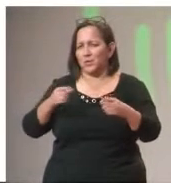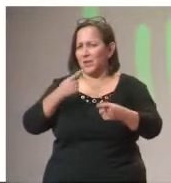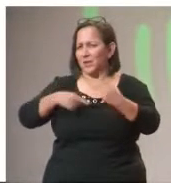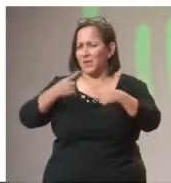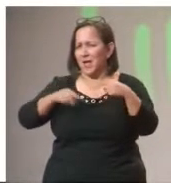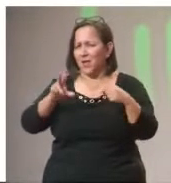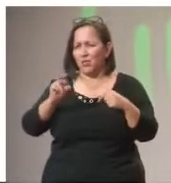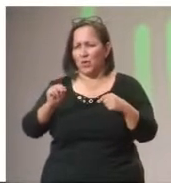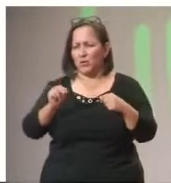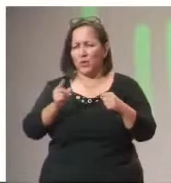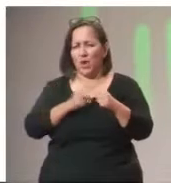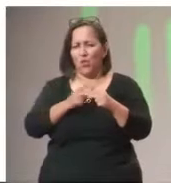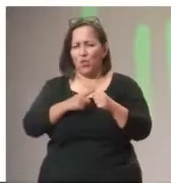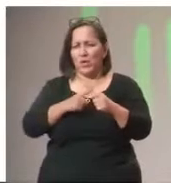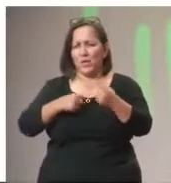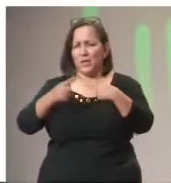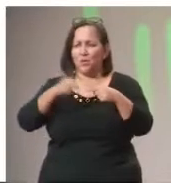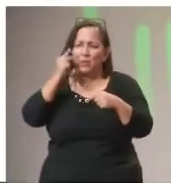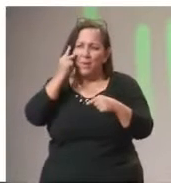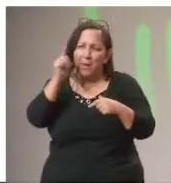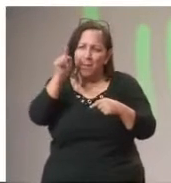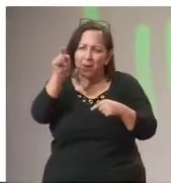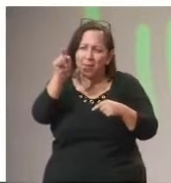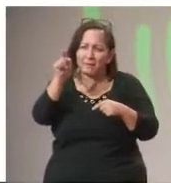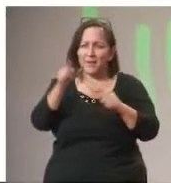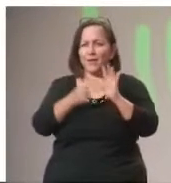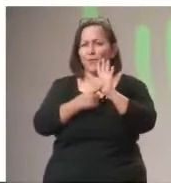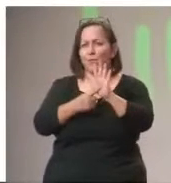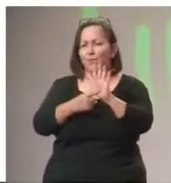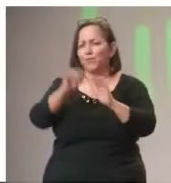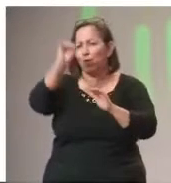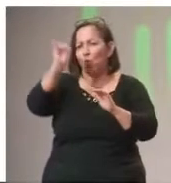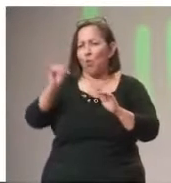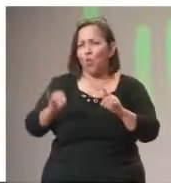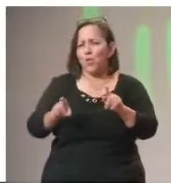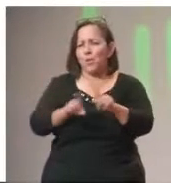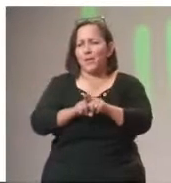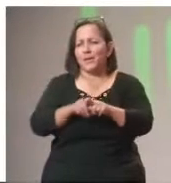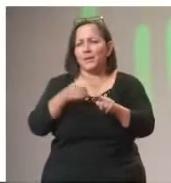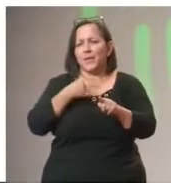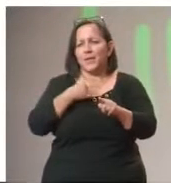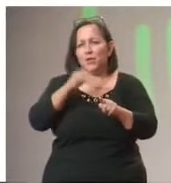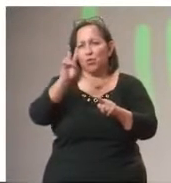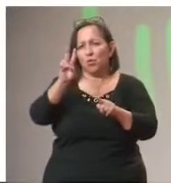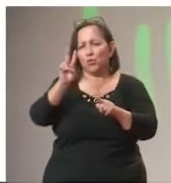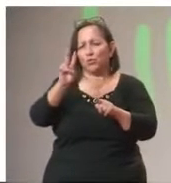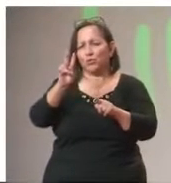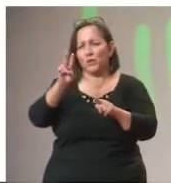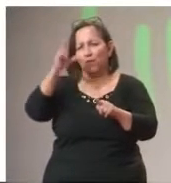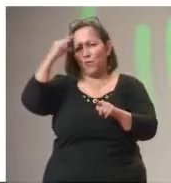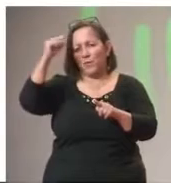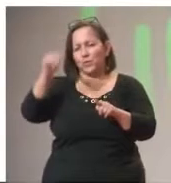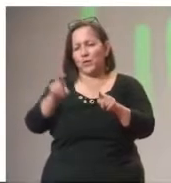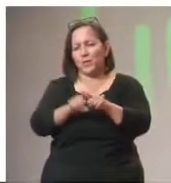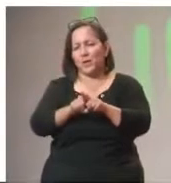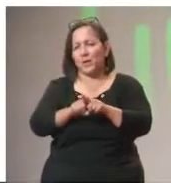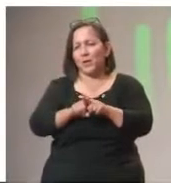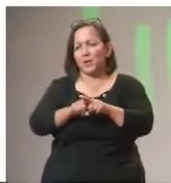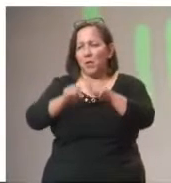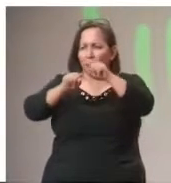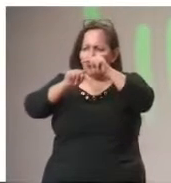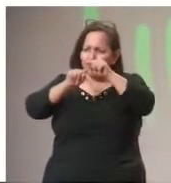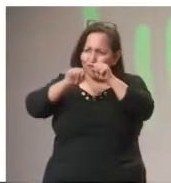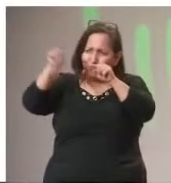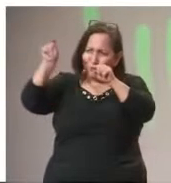no es una única señal. Entonces ustedes pueden ver ese diagrama, tiene ahí dos señales de trazadores y ustedes pueden ver que hay una gran distribución a lo largo de esa